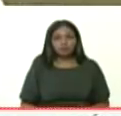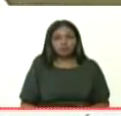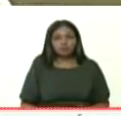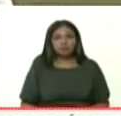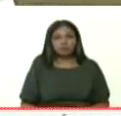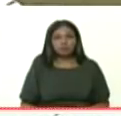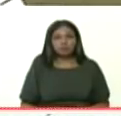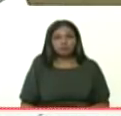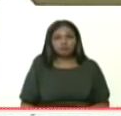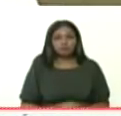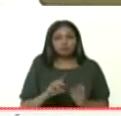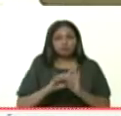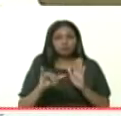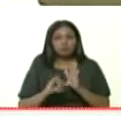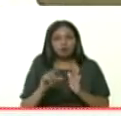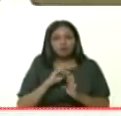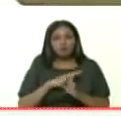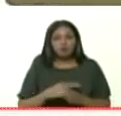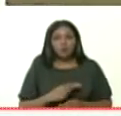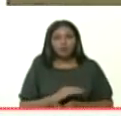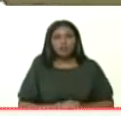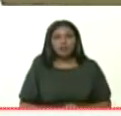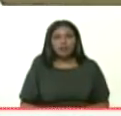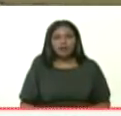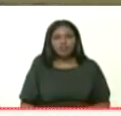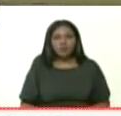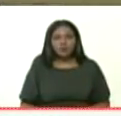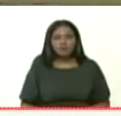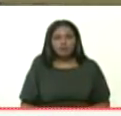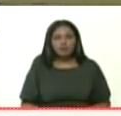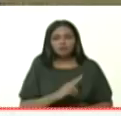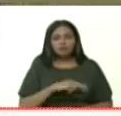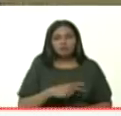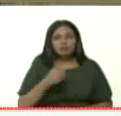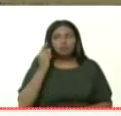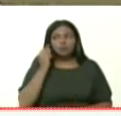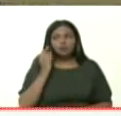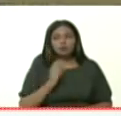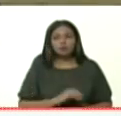Para que constituyamos una poderosa fuerza de mujeres.